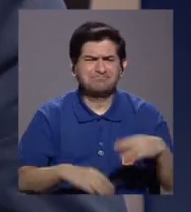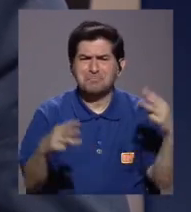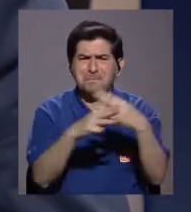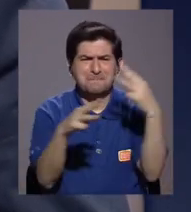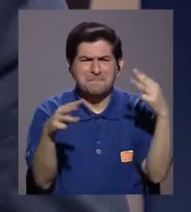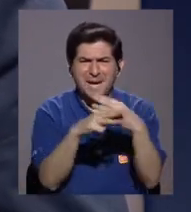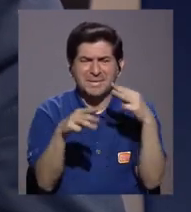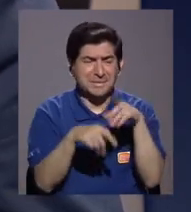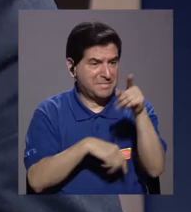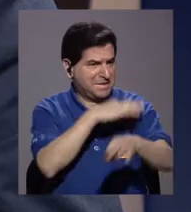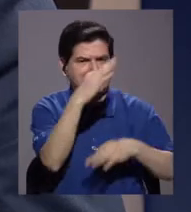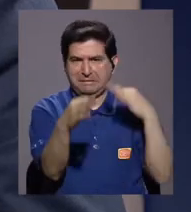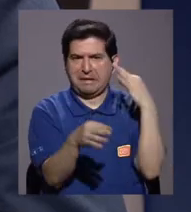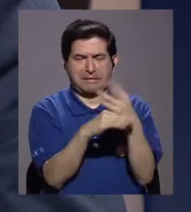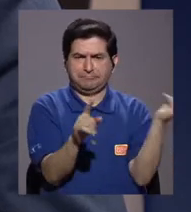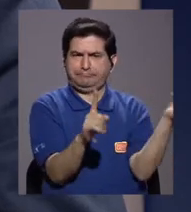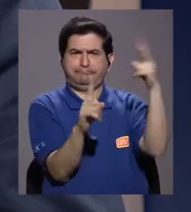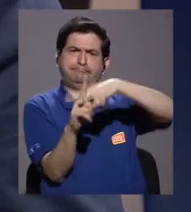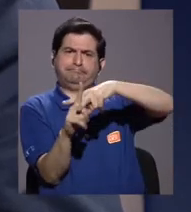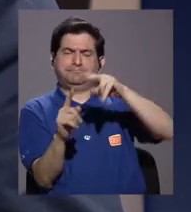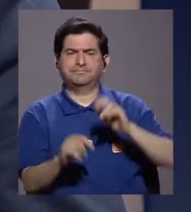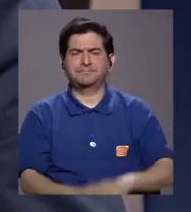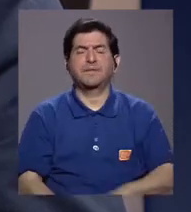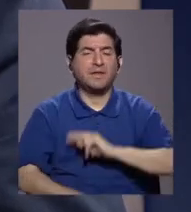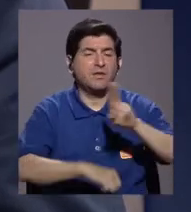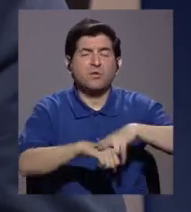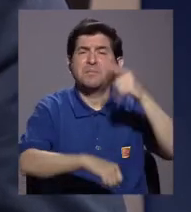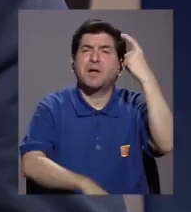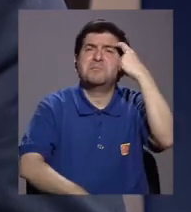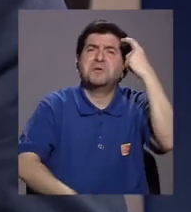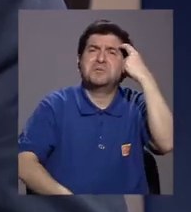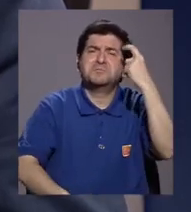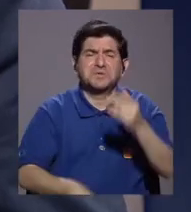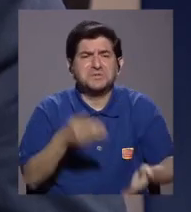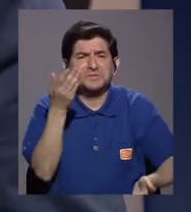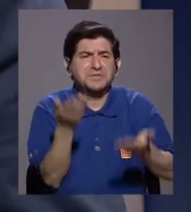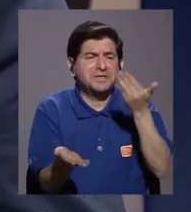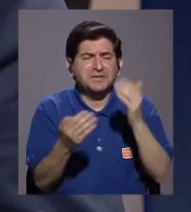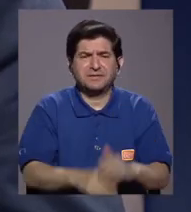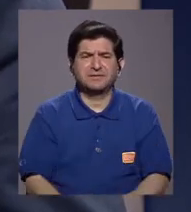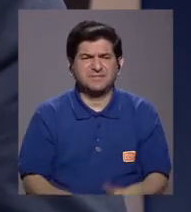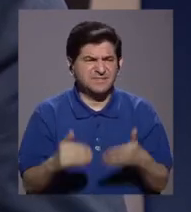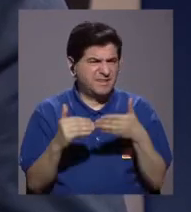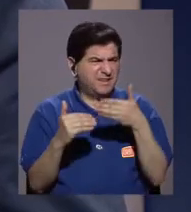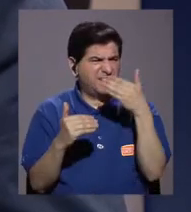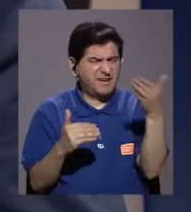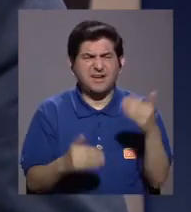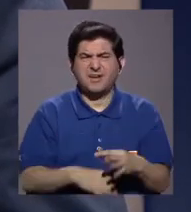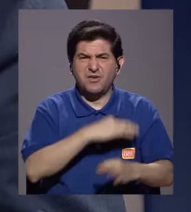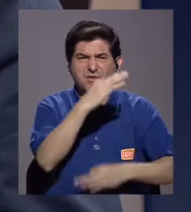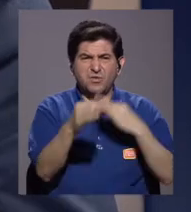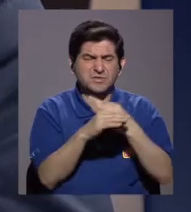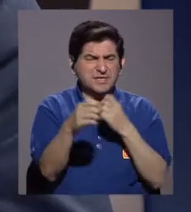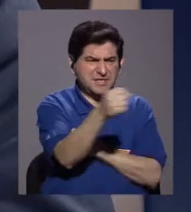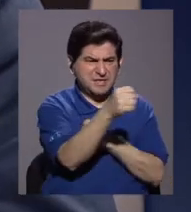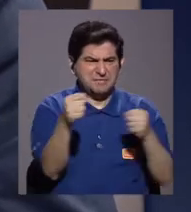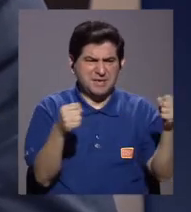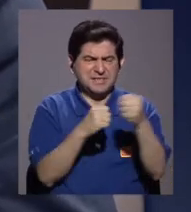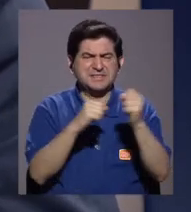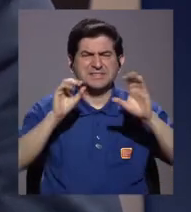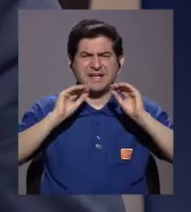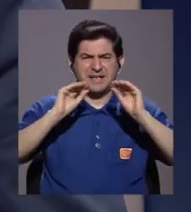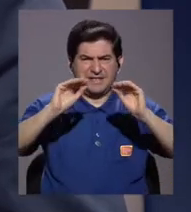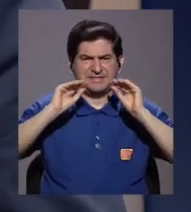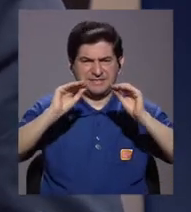matemáticas con este tipo de aplicaciones ahora usualmente piensan cosas de tipo de salón de